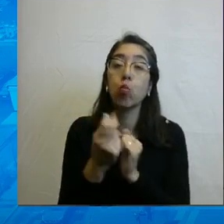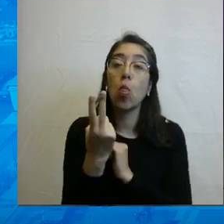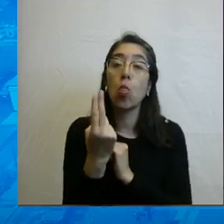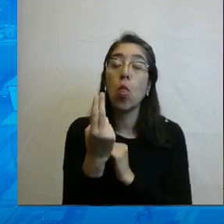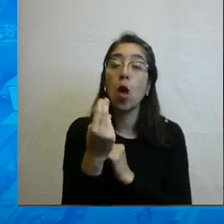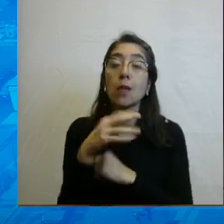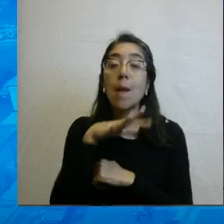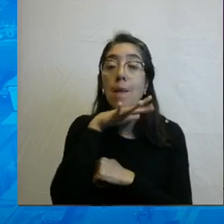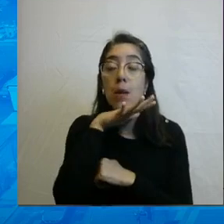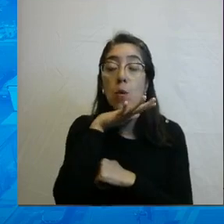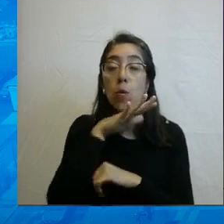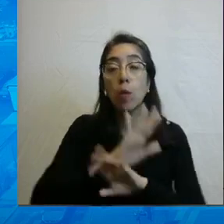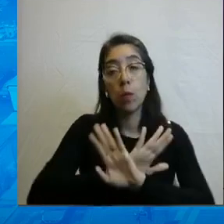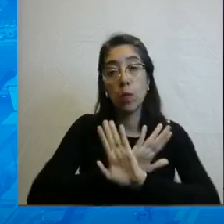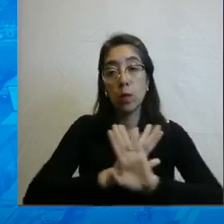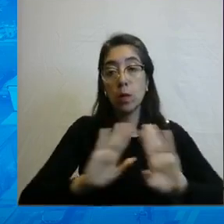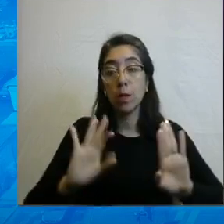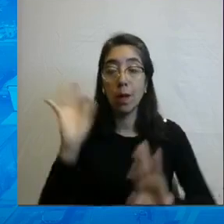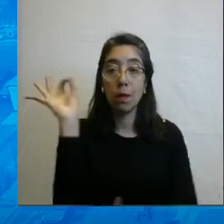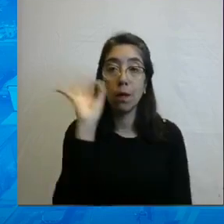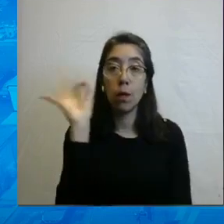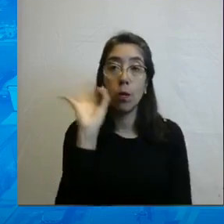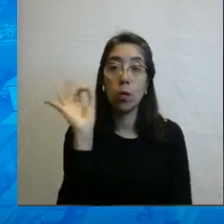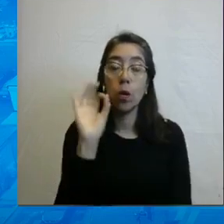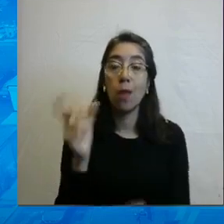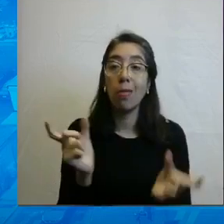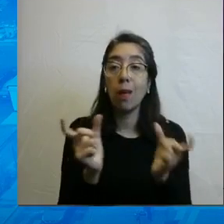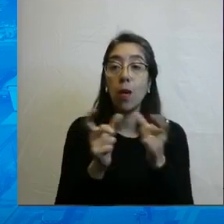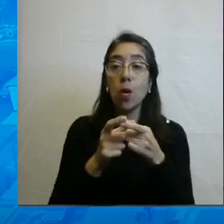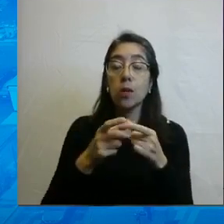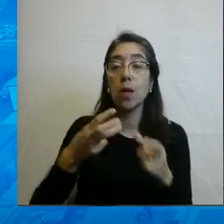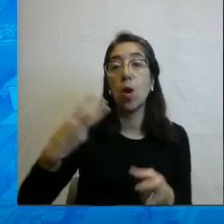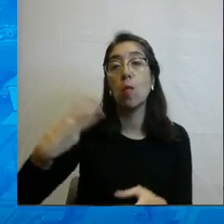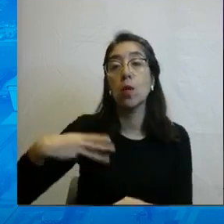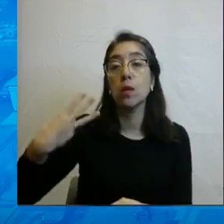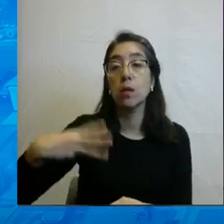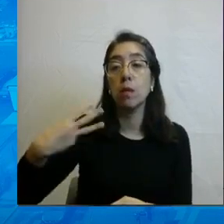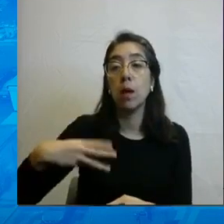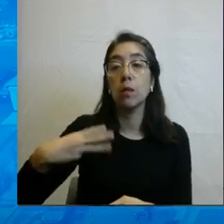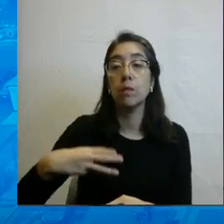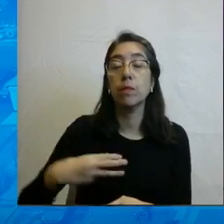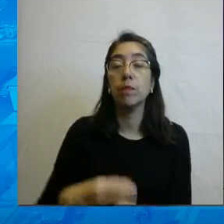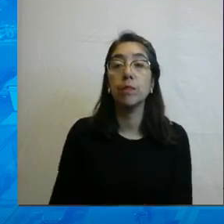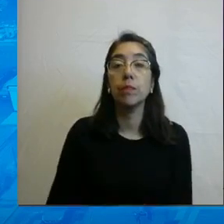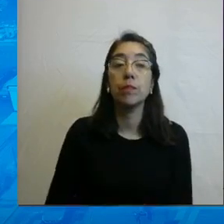ponemos término a esta sesión de consejo. Que tengan una buena tarde.